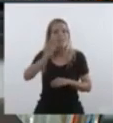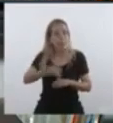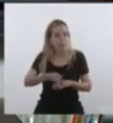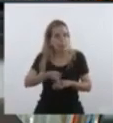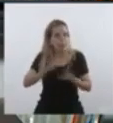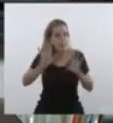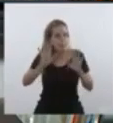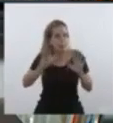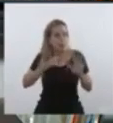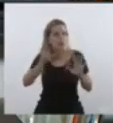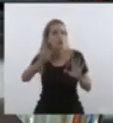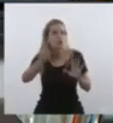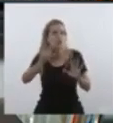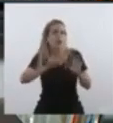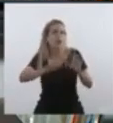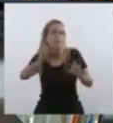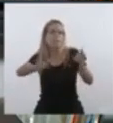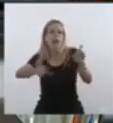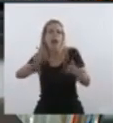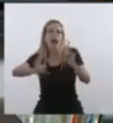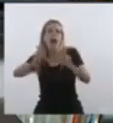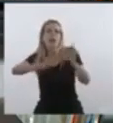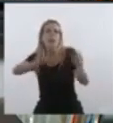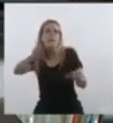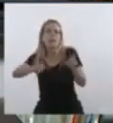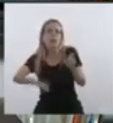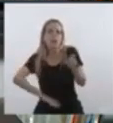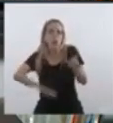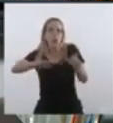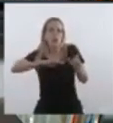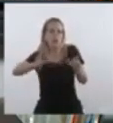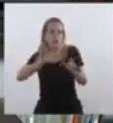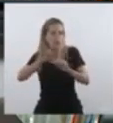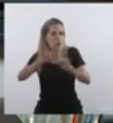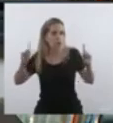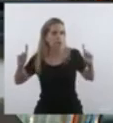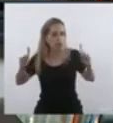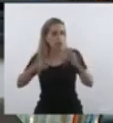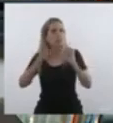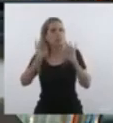lastimar a nadie, sé que muchos gobernadores